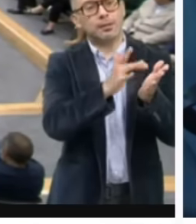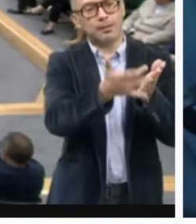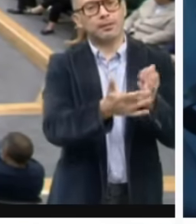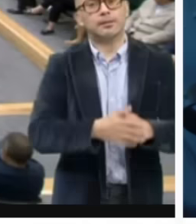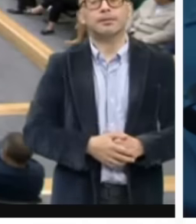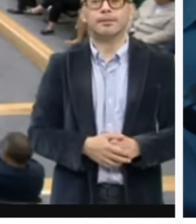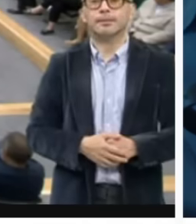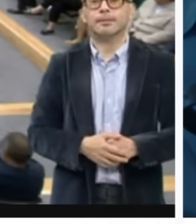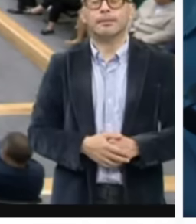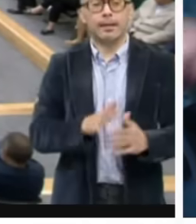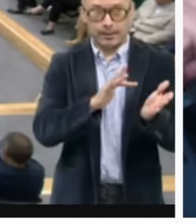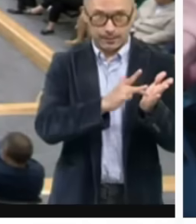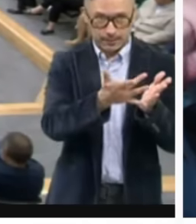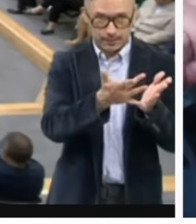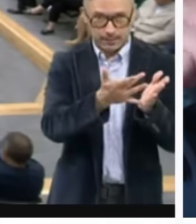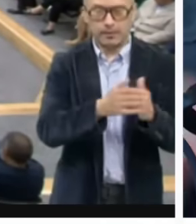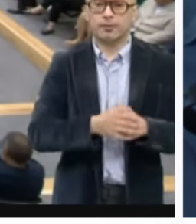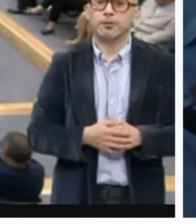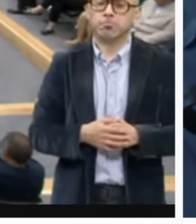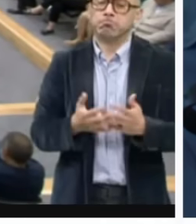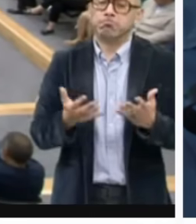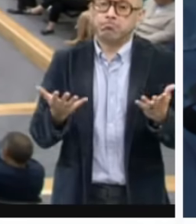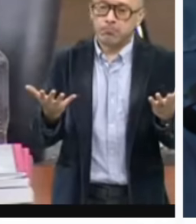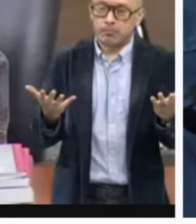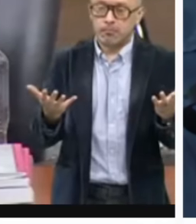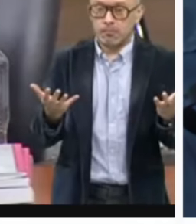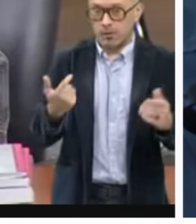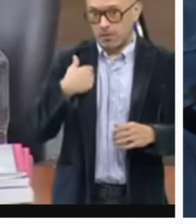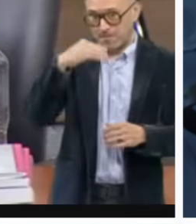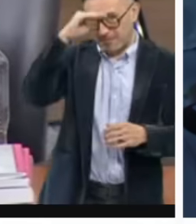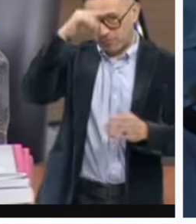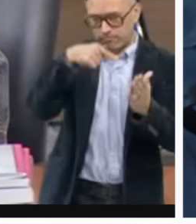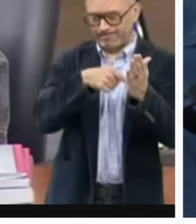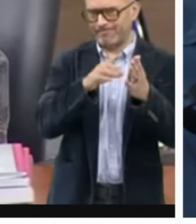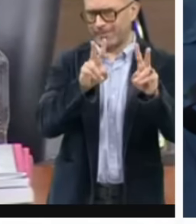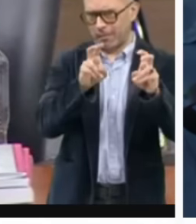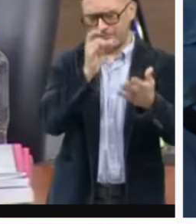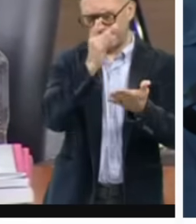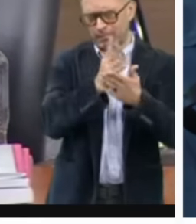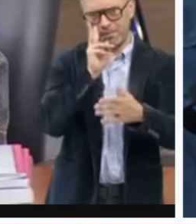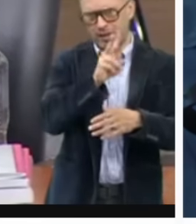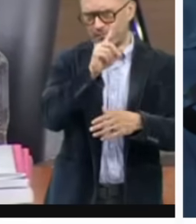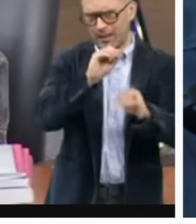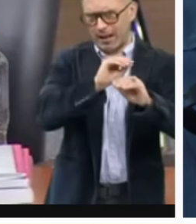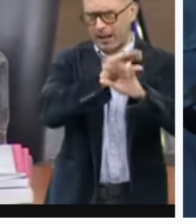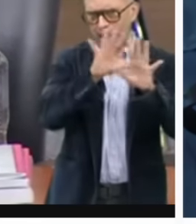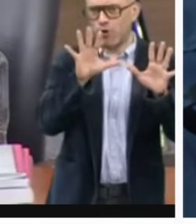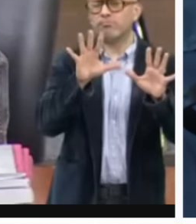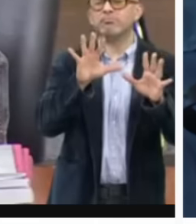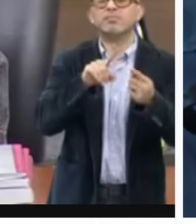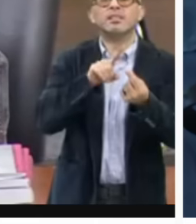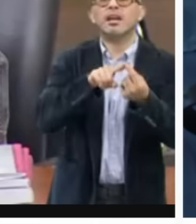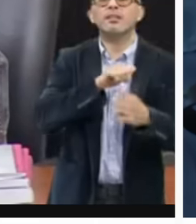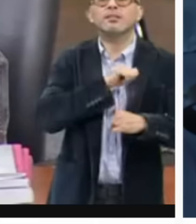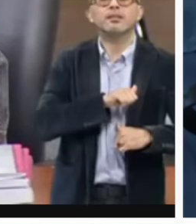Gracias. Bueno, yo creo que aquí es bastante claro que este asunto es competencia del Congreso